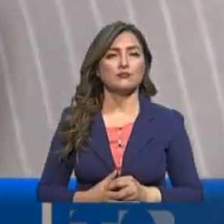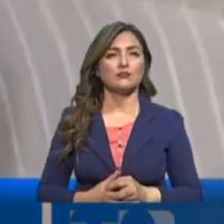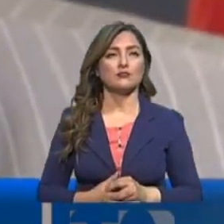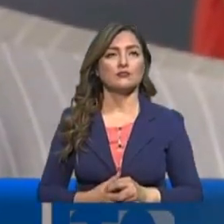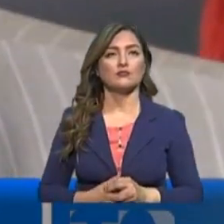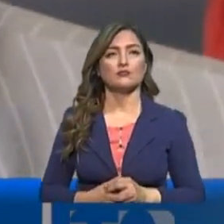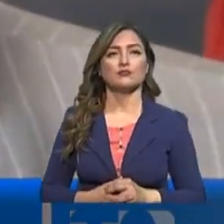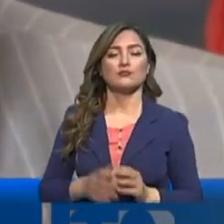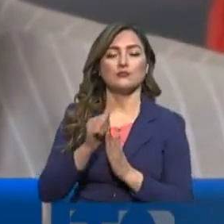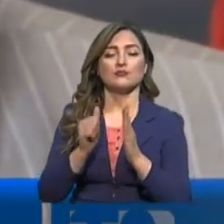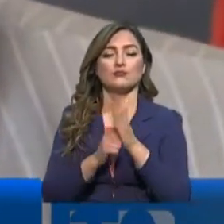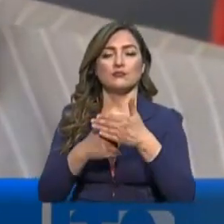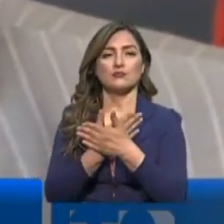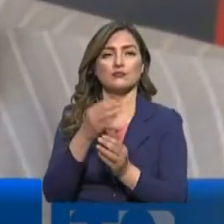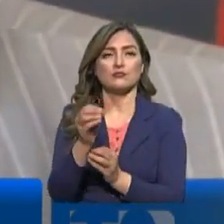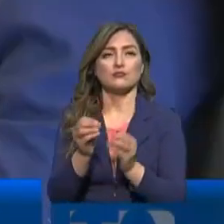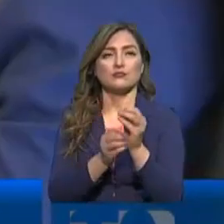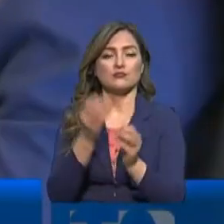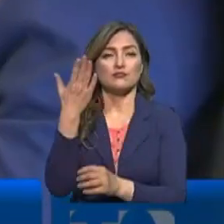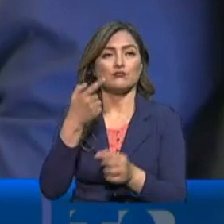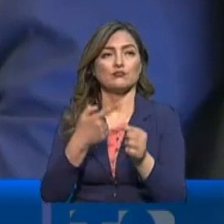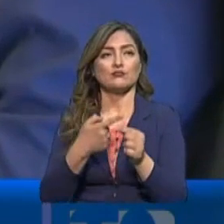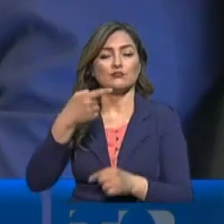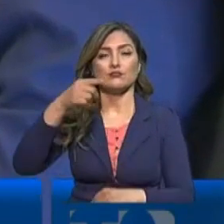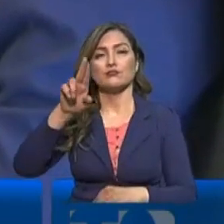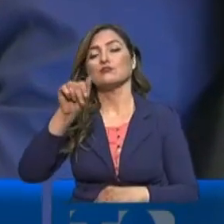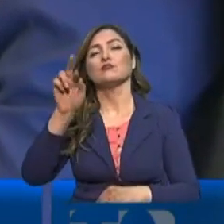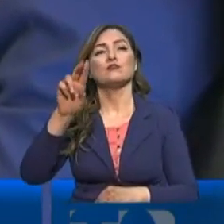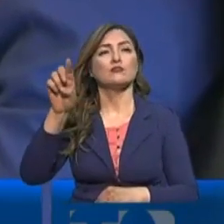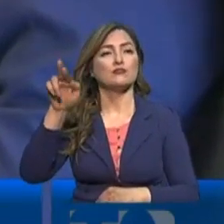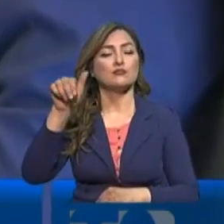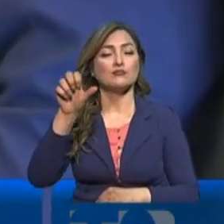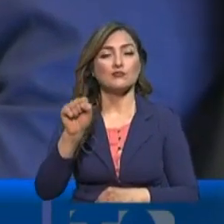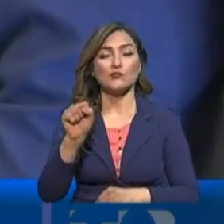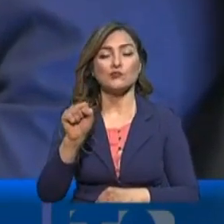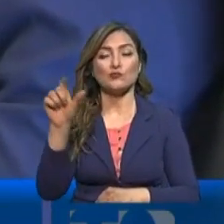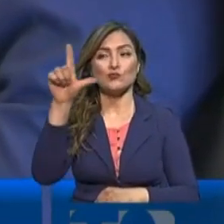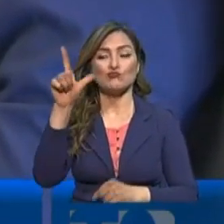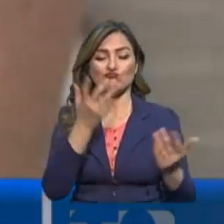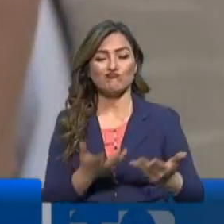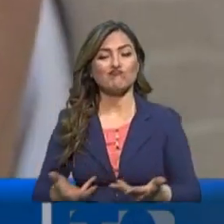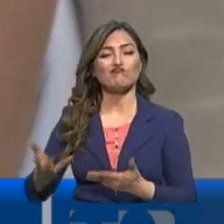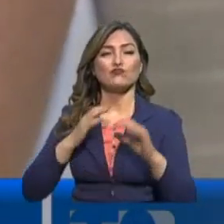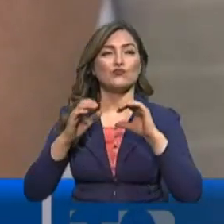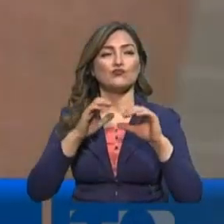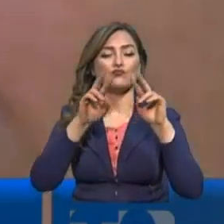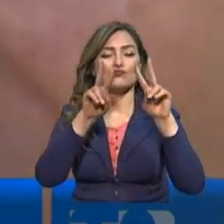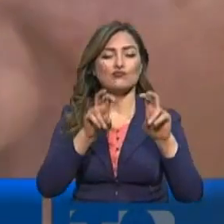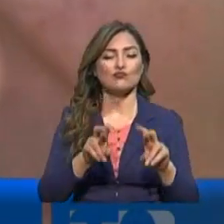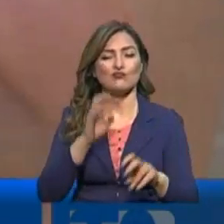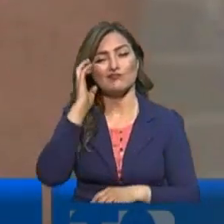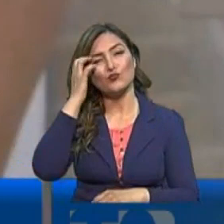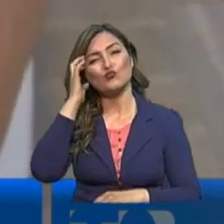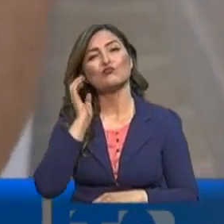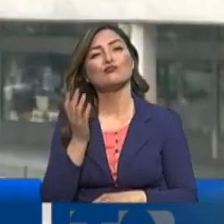Ya cumpliendo agenda en su nuevo despacho, el alcalde de Quito, Santiago Guarderas, nos recibió este lunes para conversar de algunos temas que le